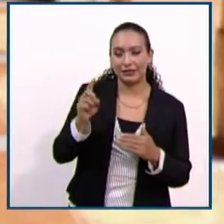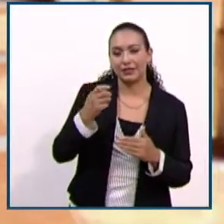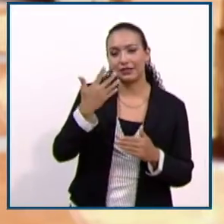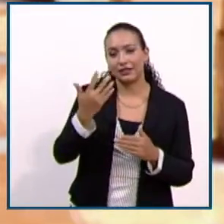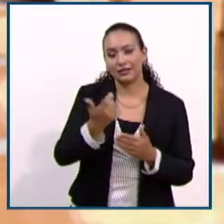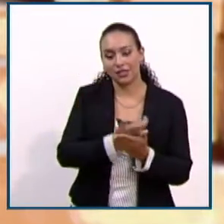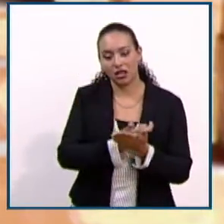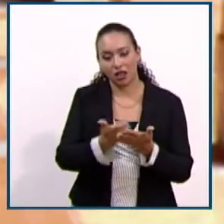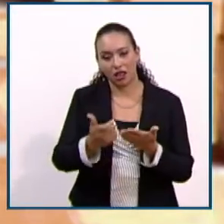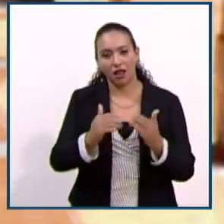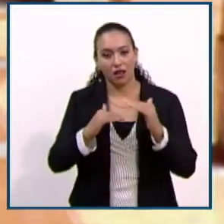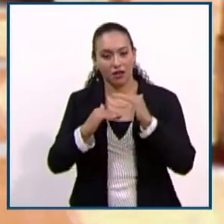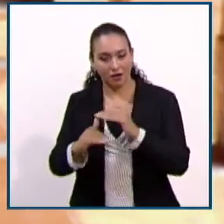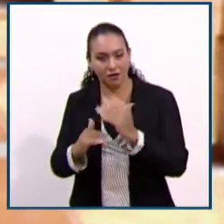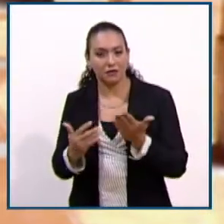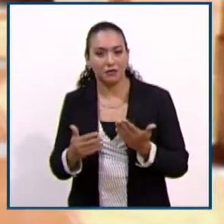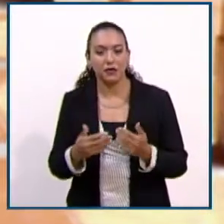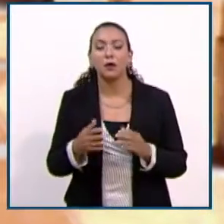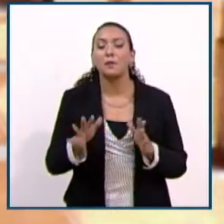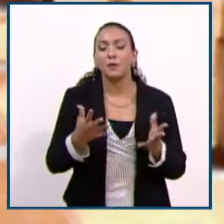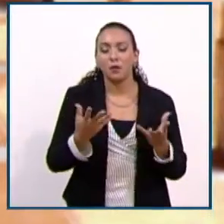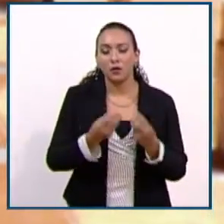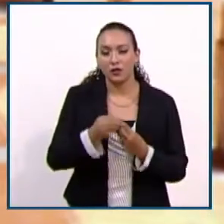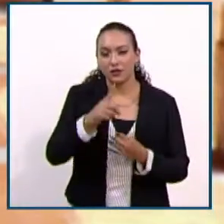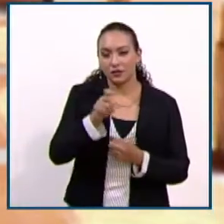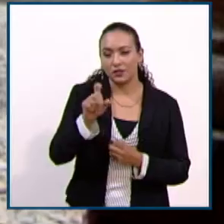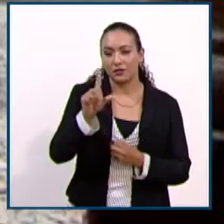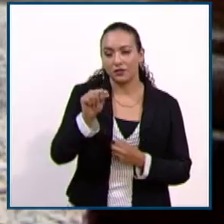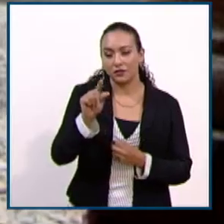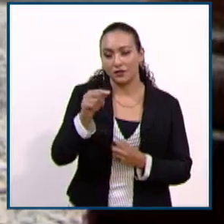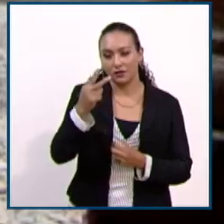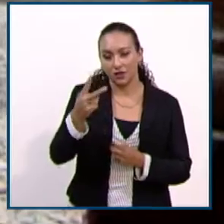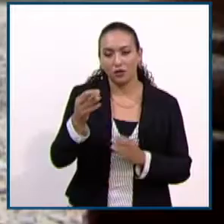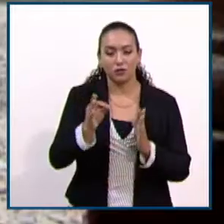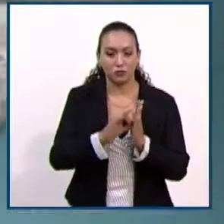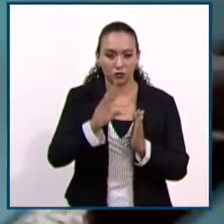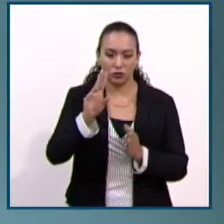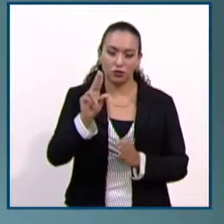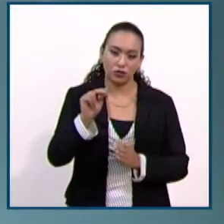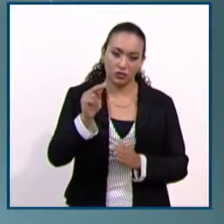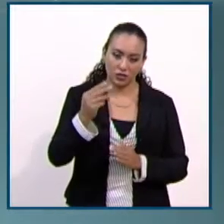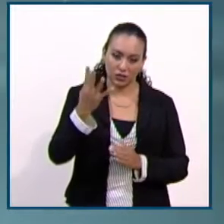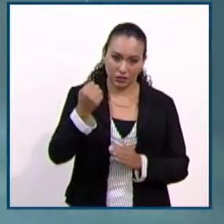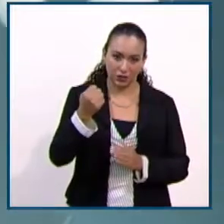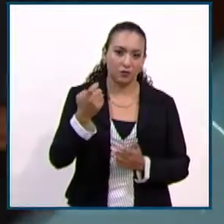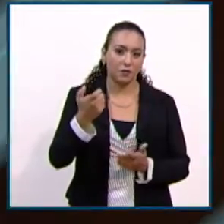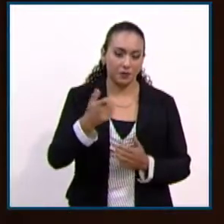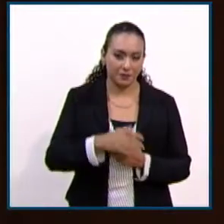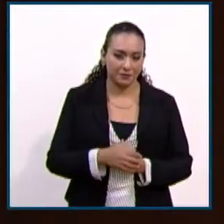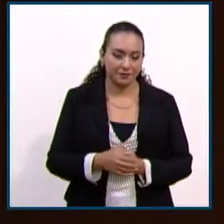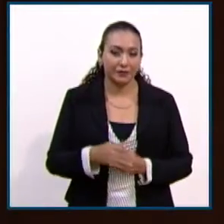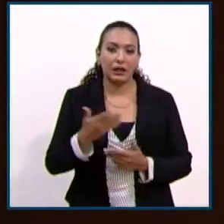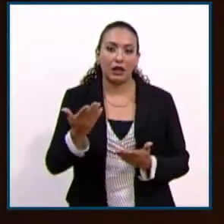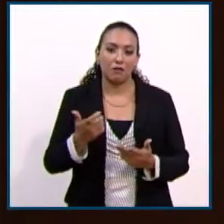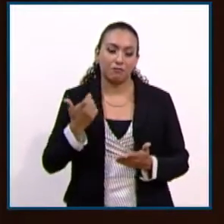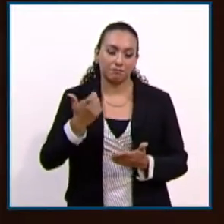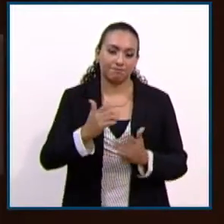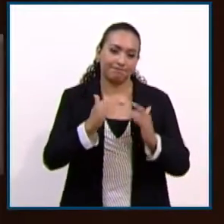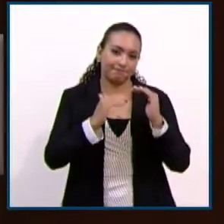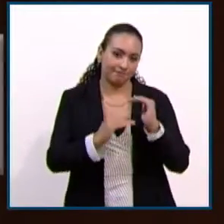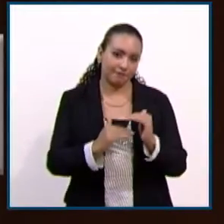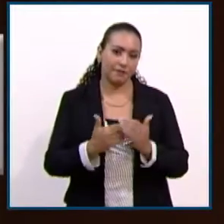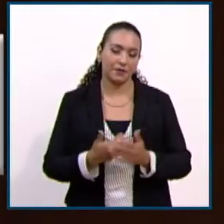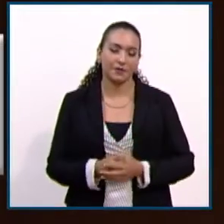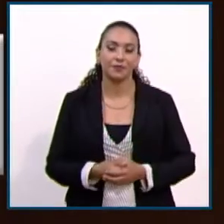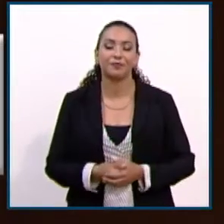salarios mínimos, es decir, a 172 pesos con 89 centavos. En estos términos, en el